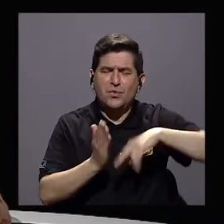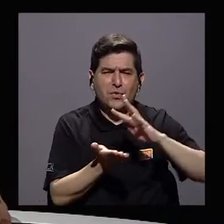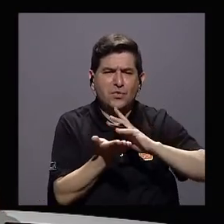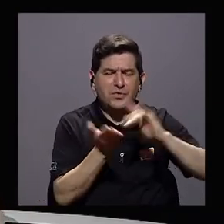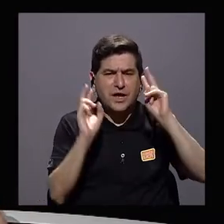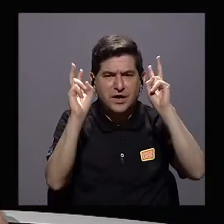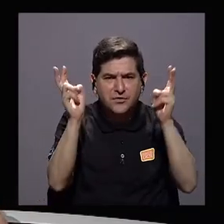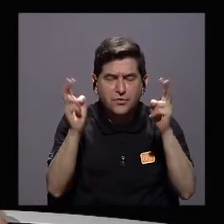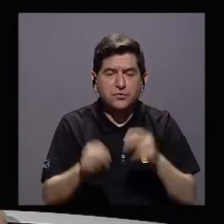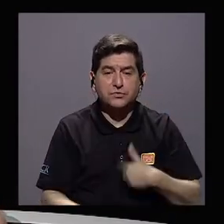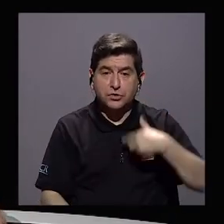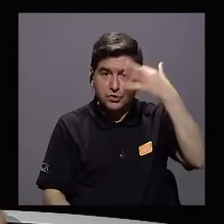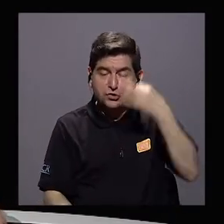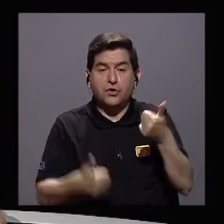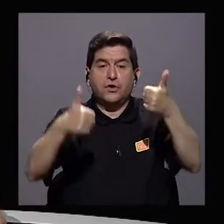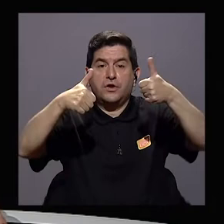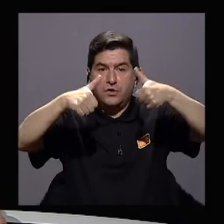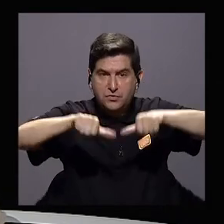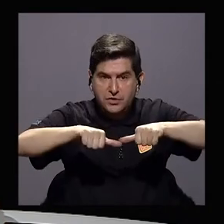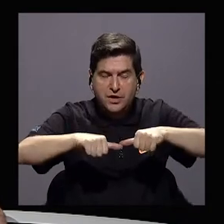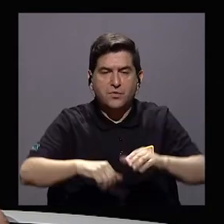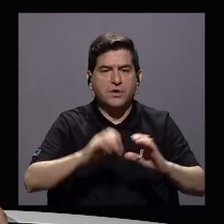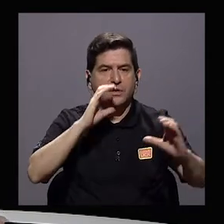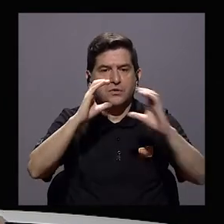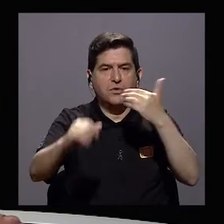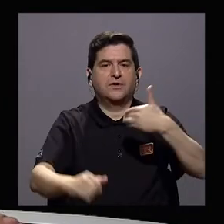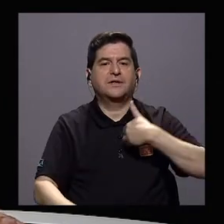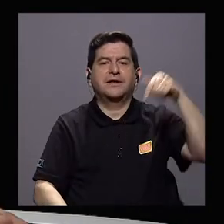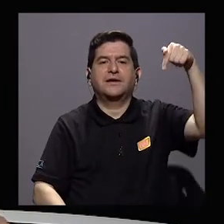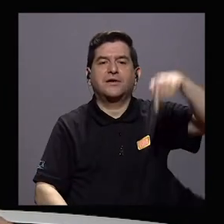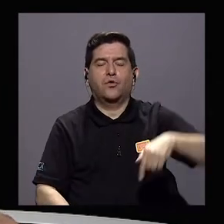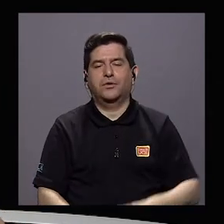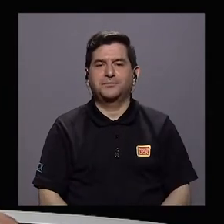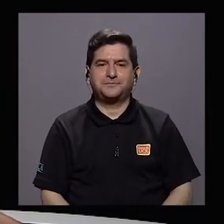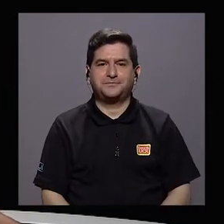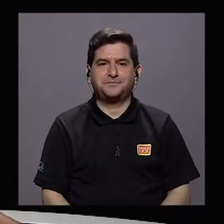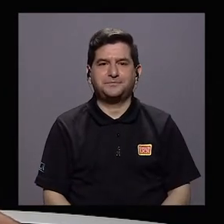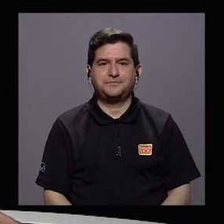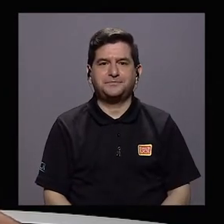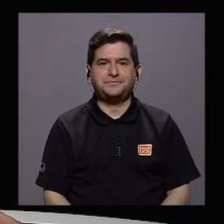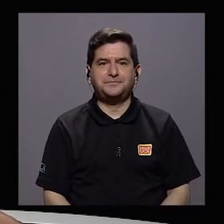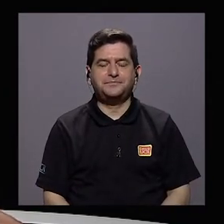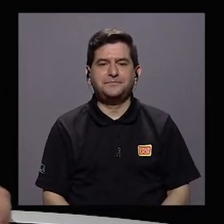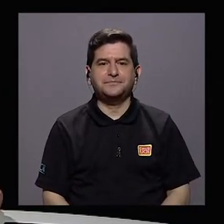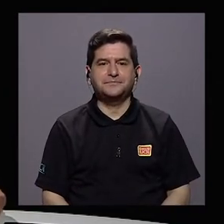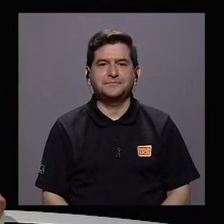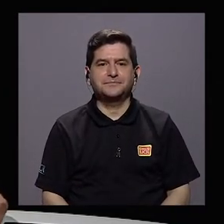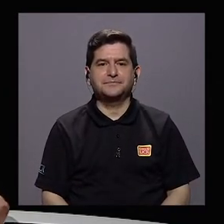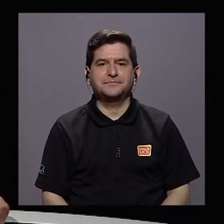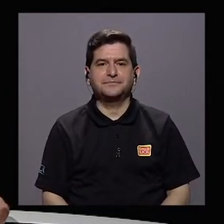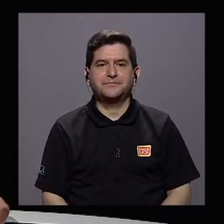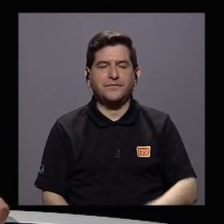muchísimo del arroz y creo que es parte de ser consecuente con esta conversación que tenemos hoy, doña Isabel.